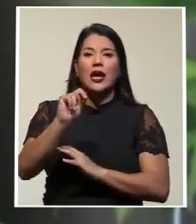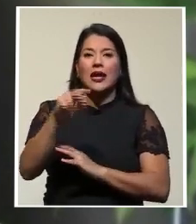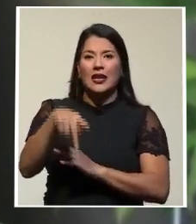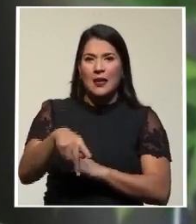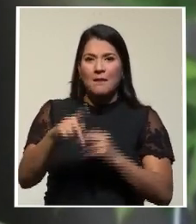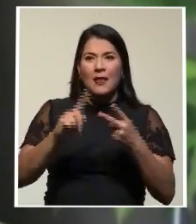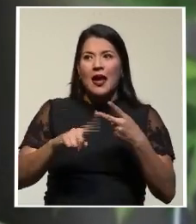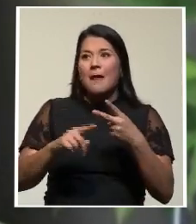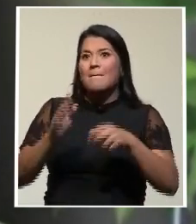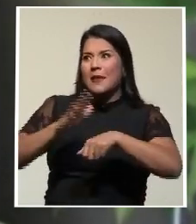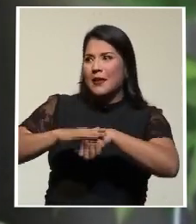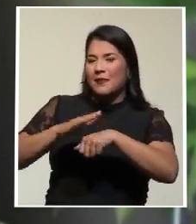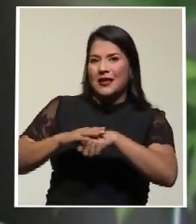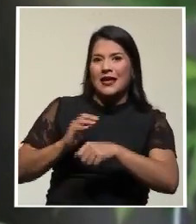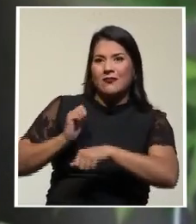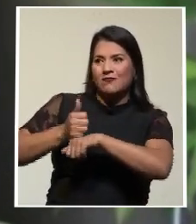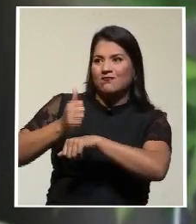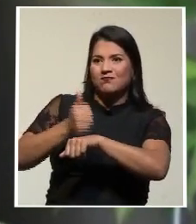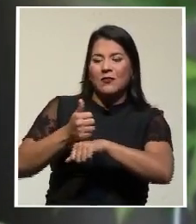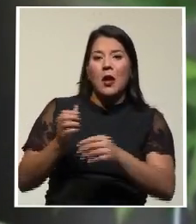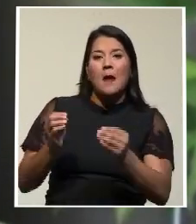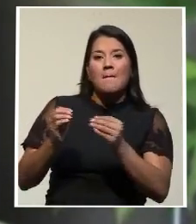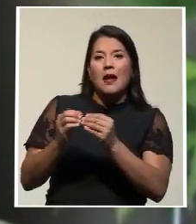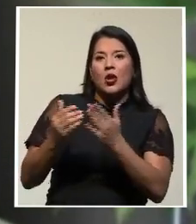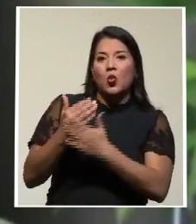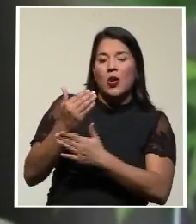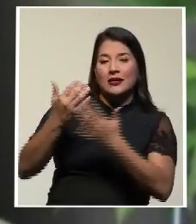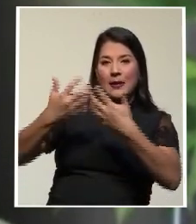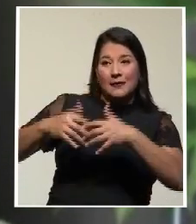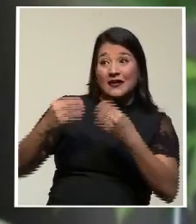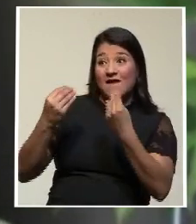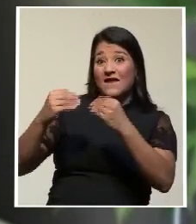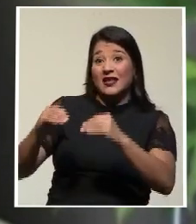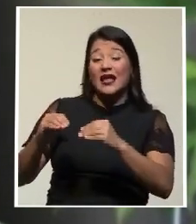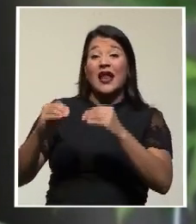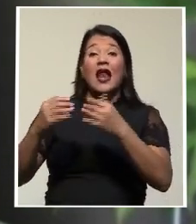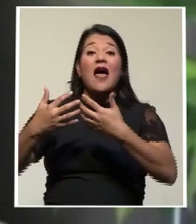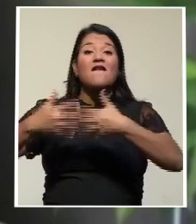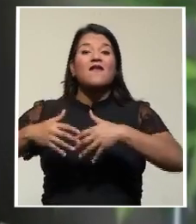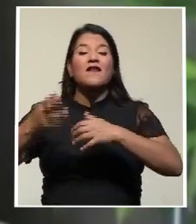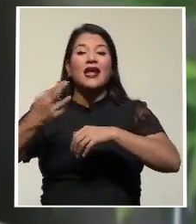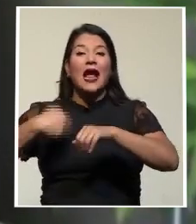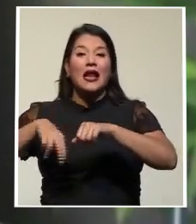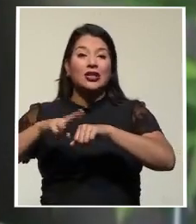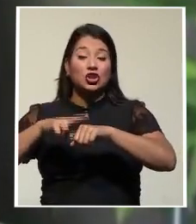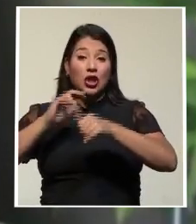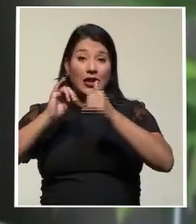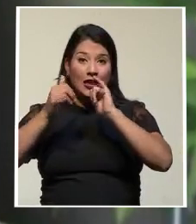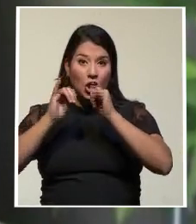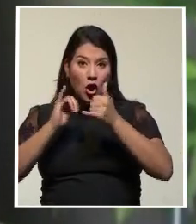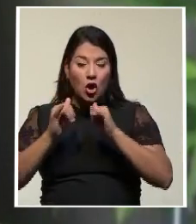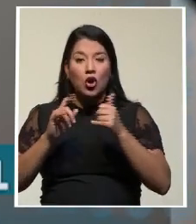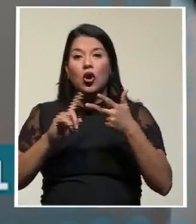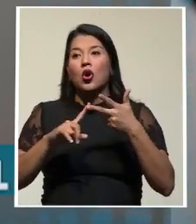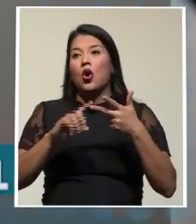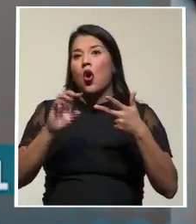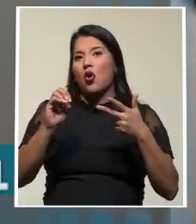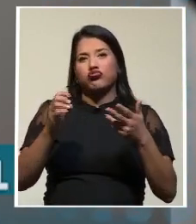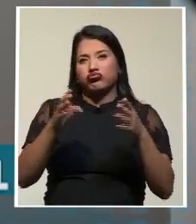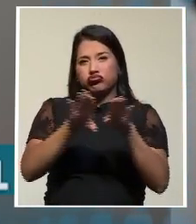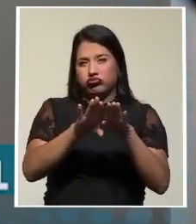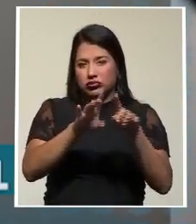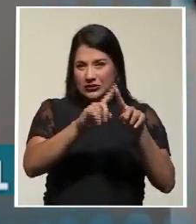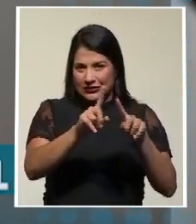monopolio de fabricación de alcohol etílico, vender la Fábrica Nacional de Licores. Esa es una básica, pero está cerrar IFAM, cerrar Infocop. Por el